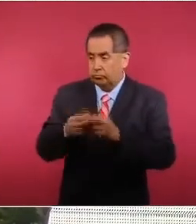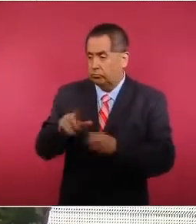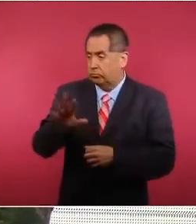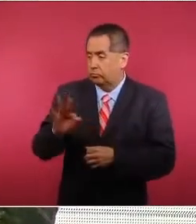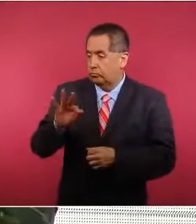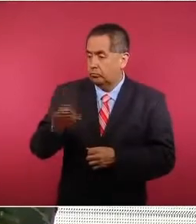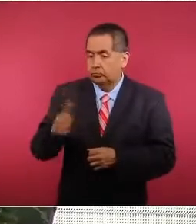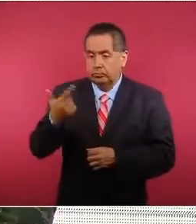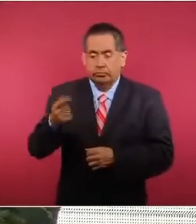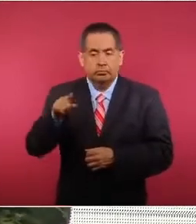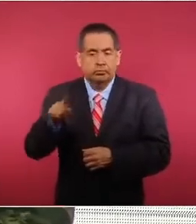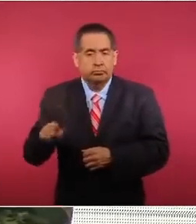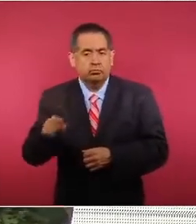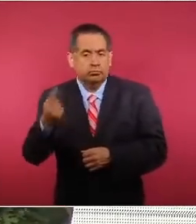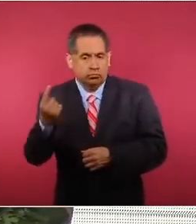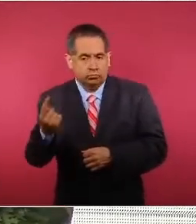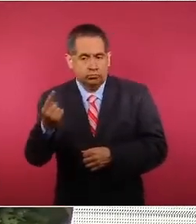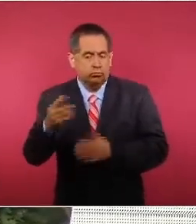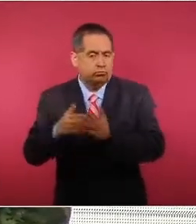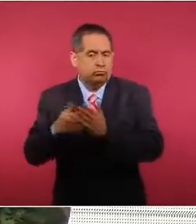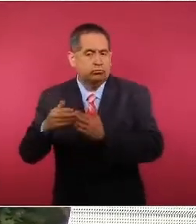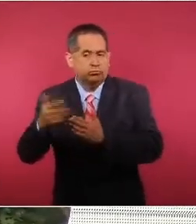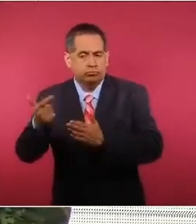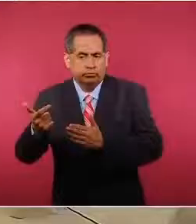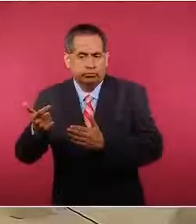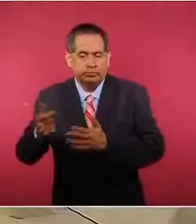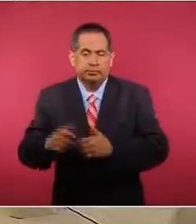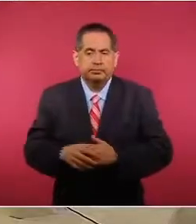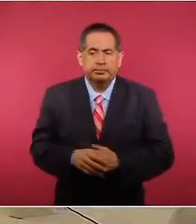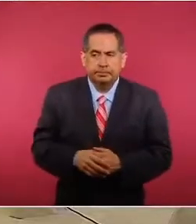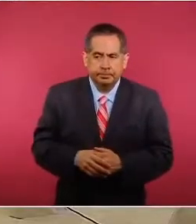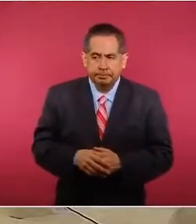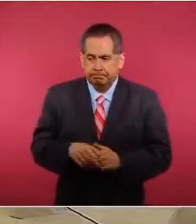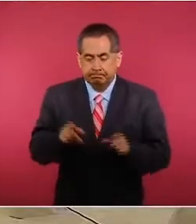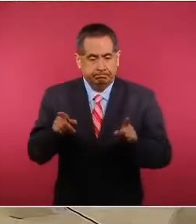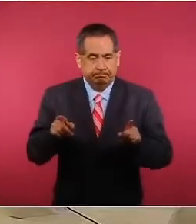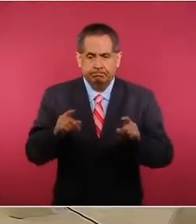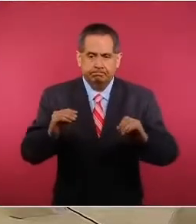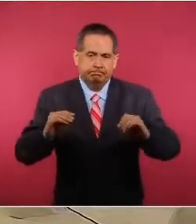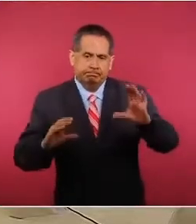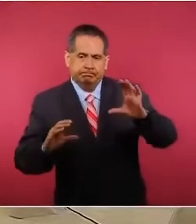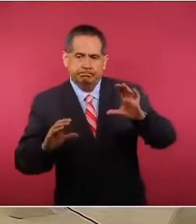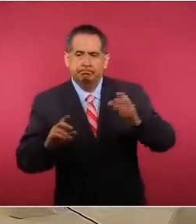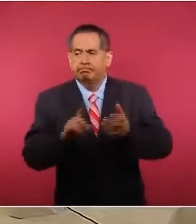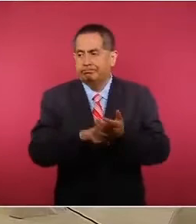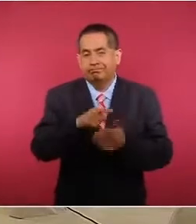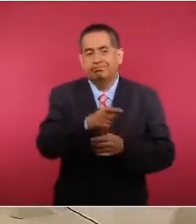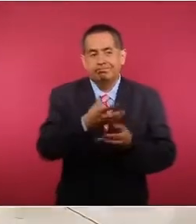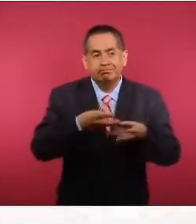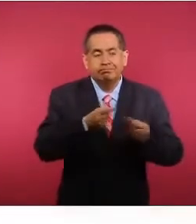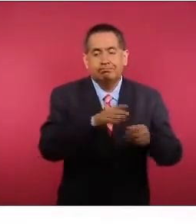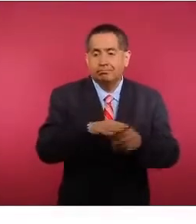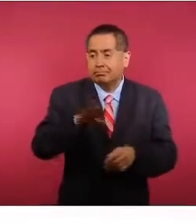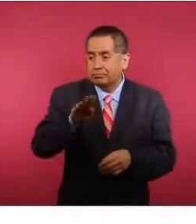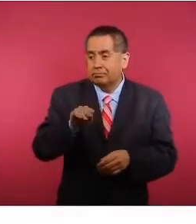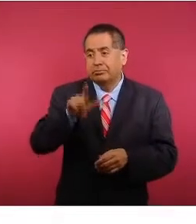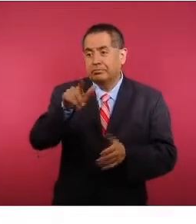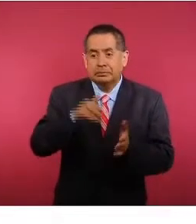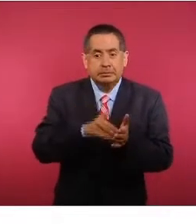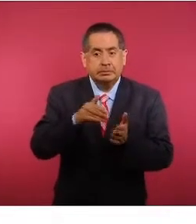47.1 millones de pesos. Una diferencia de más de 97 millones de